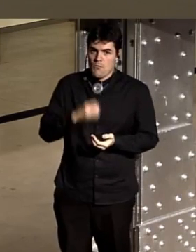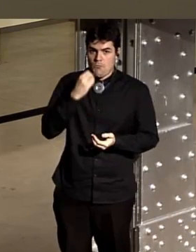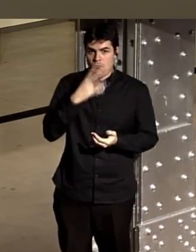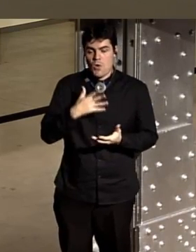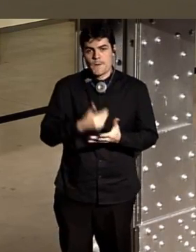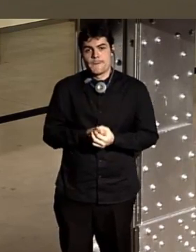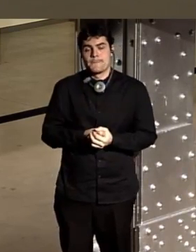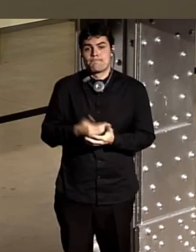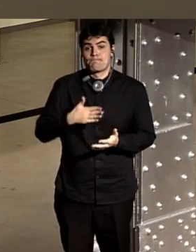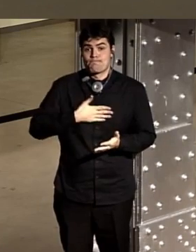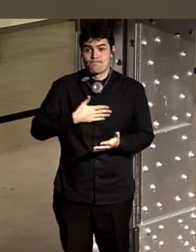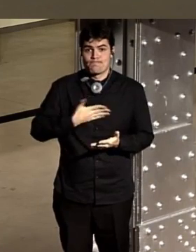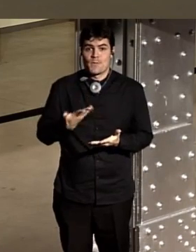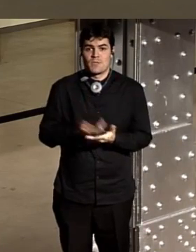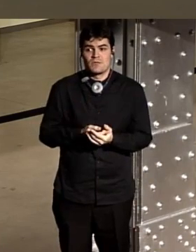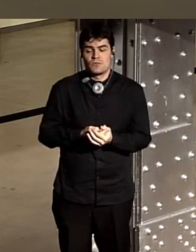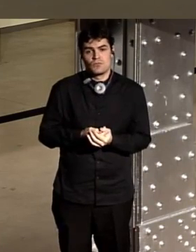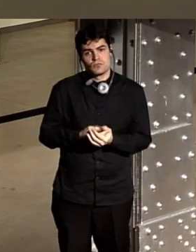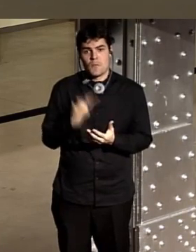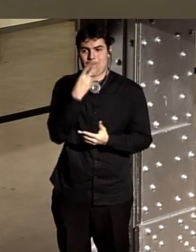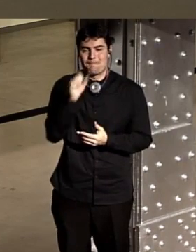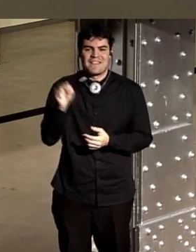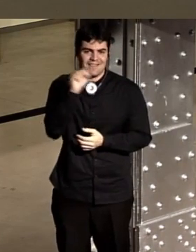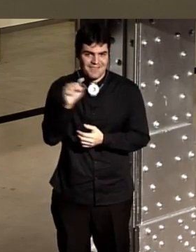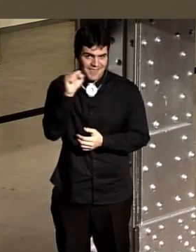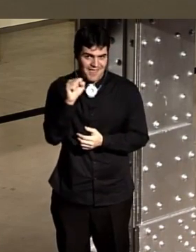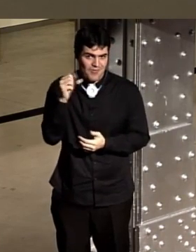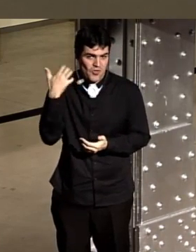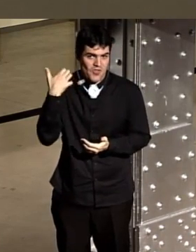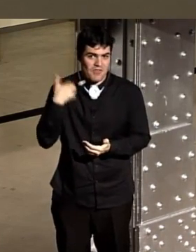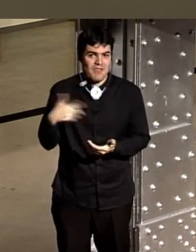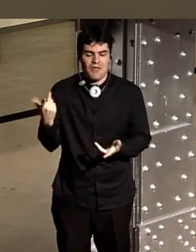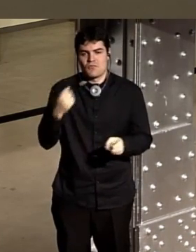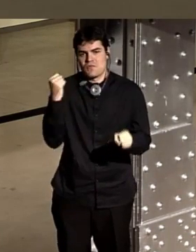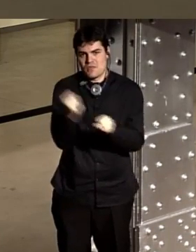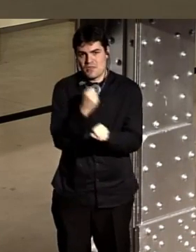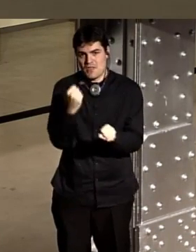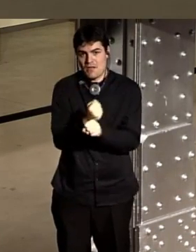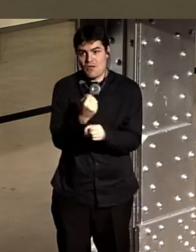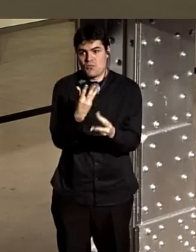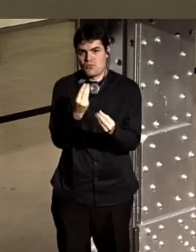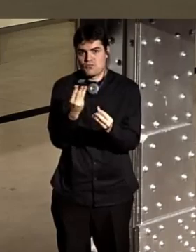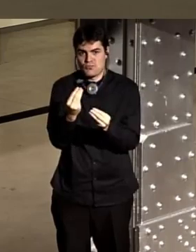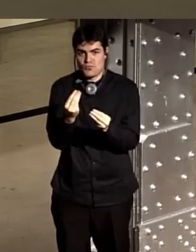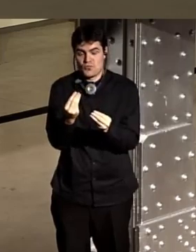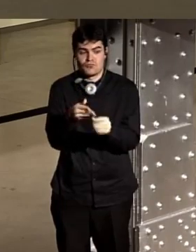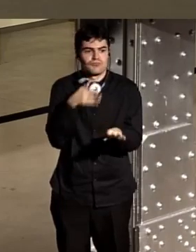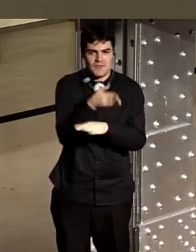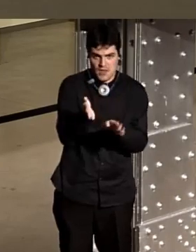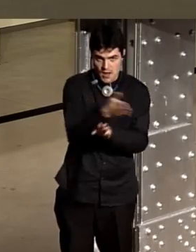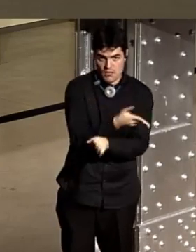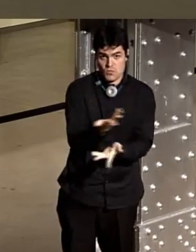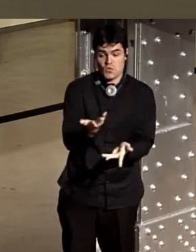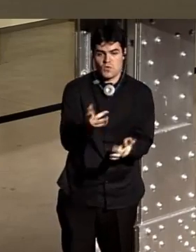para mí, ya 20 años estoy haciendo eso y hago mucho trabajo antes de ir. Y entonces como tengo